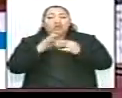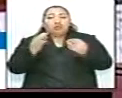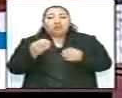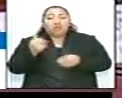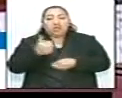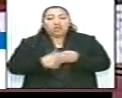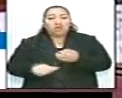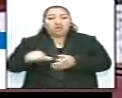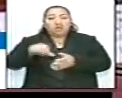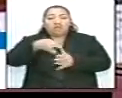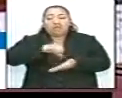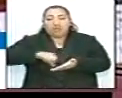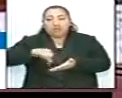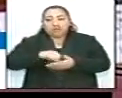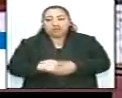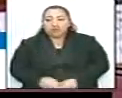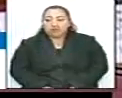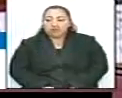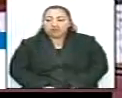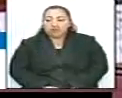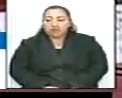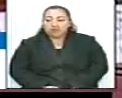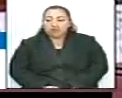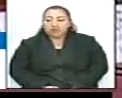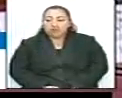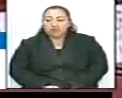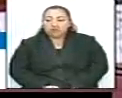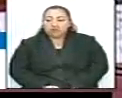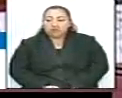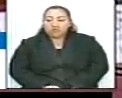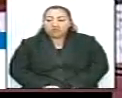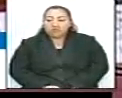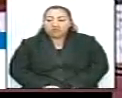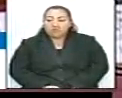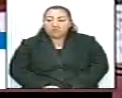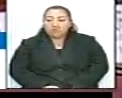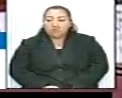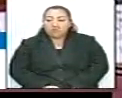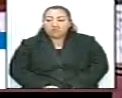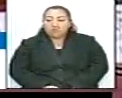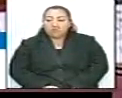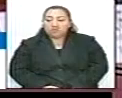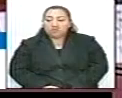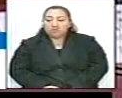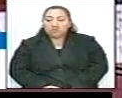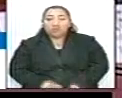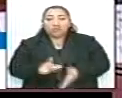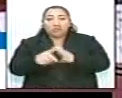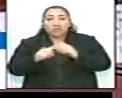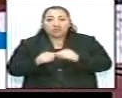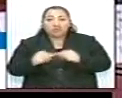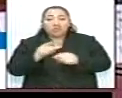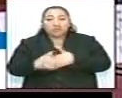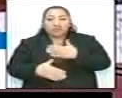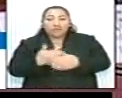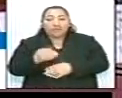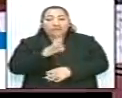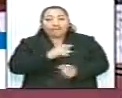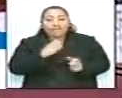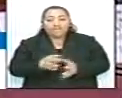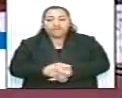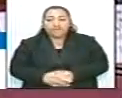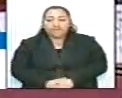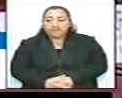núcleo básico de la sociedad y nuestro Estado. Luego, seguir en un proceso de